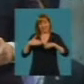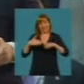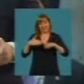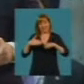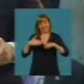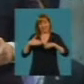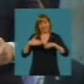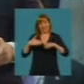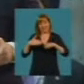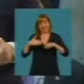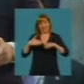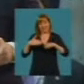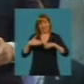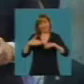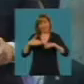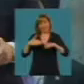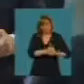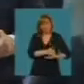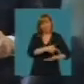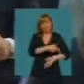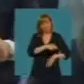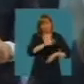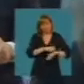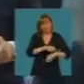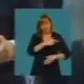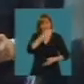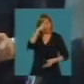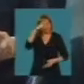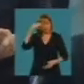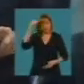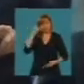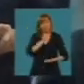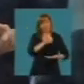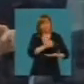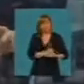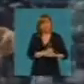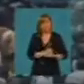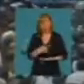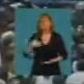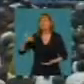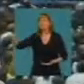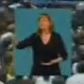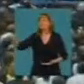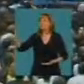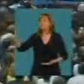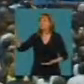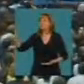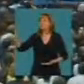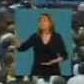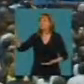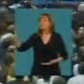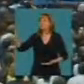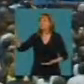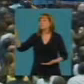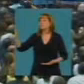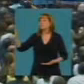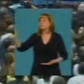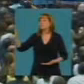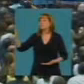señora presidenta de la Nación, doctora Cristina Fernández de Kirchner, se presenta el doctor Juan Manuel Abal